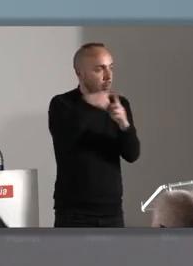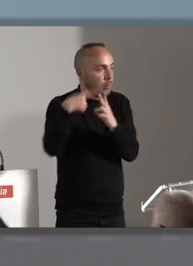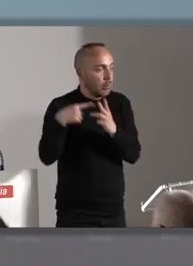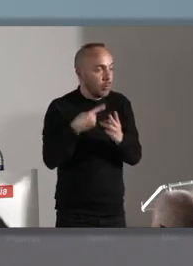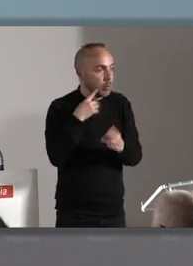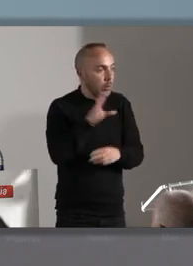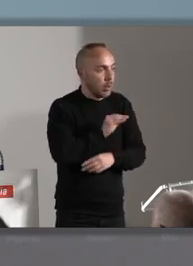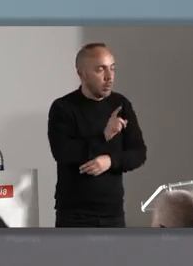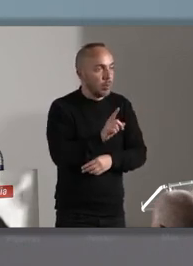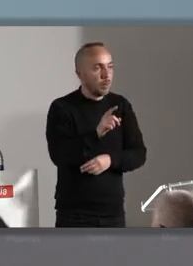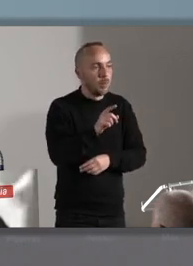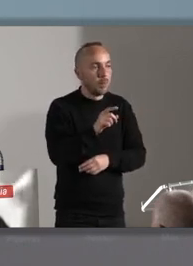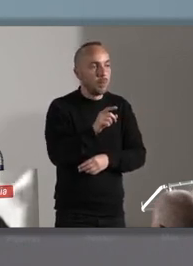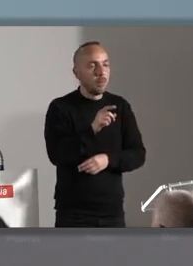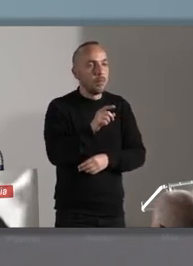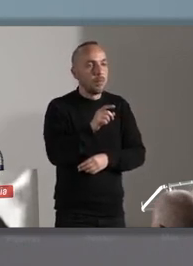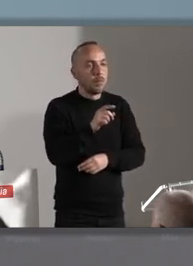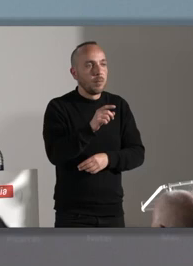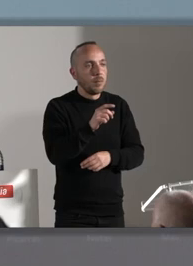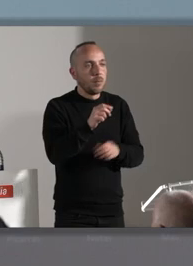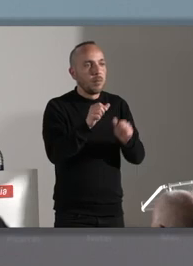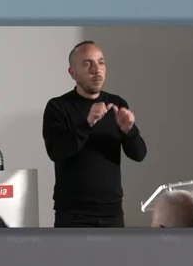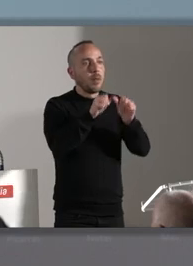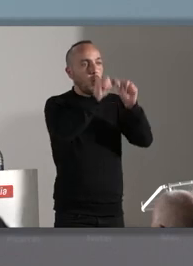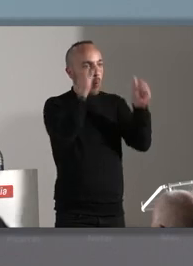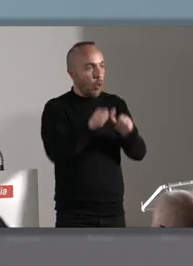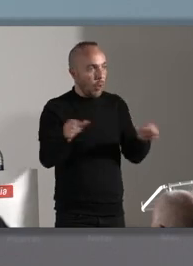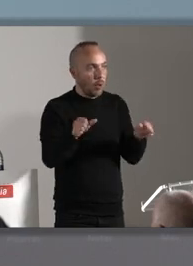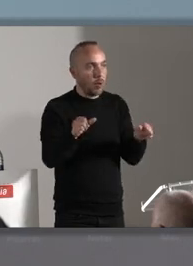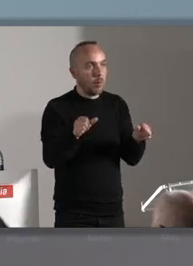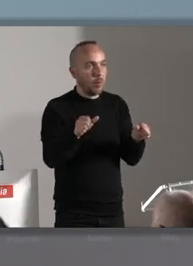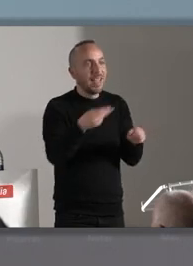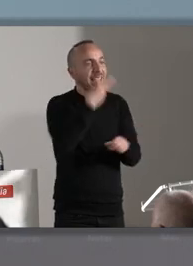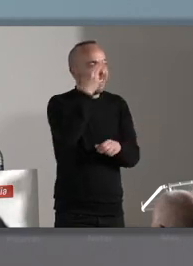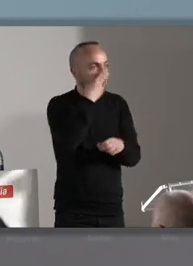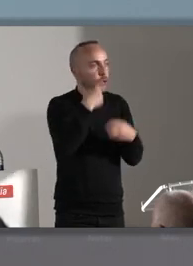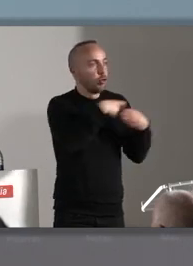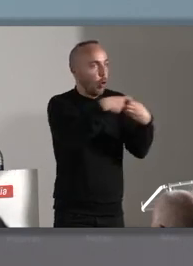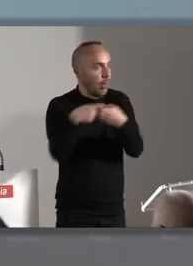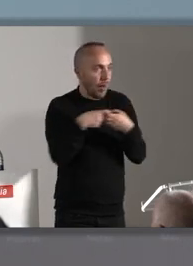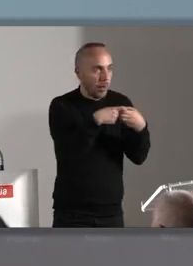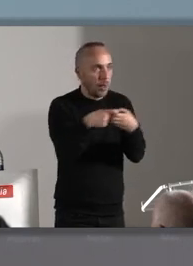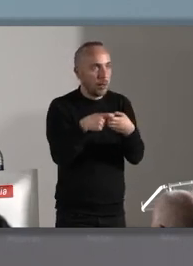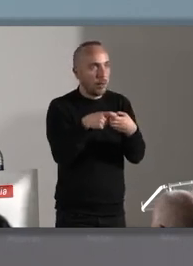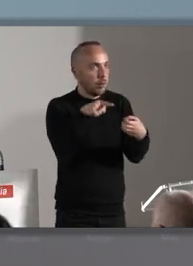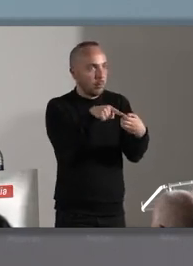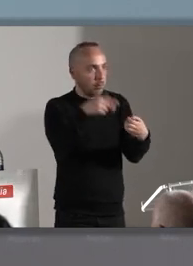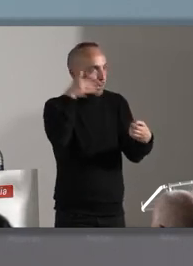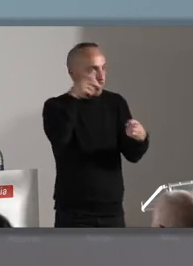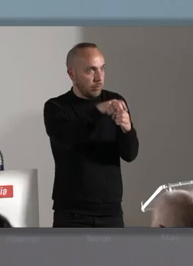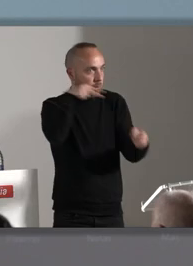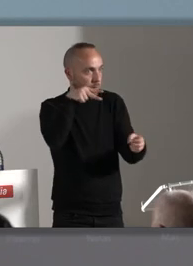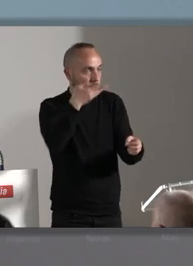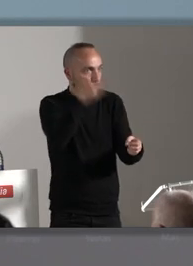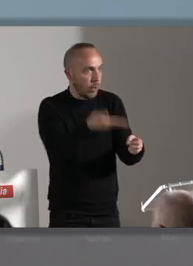sea, pero que se crea en el modelo que sean de la economía social y solidaria, para nosotros es clave en la medida que favorece un ecosistema